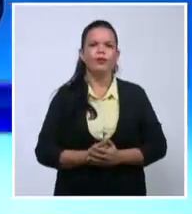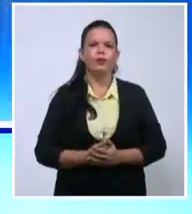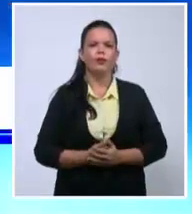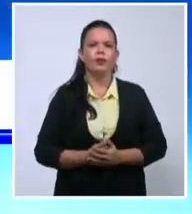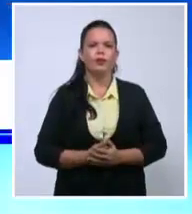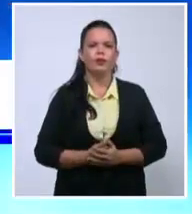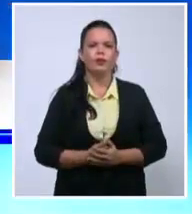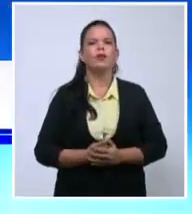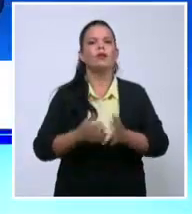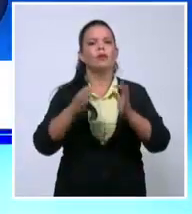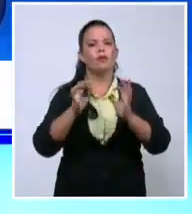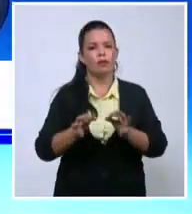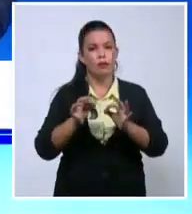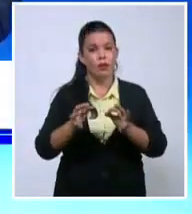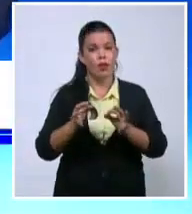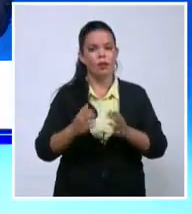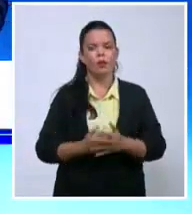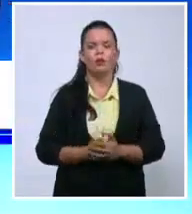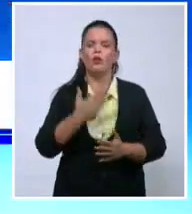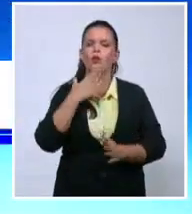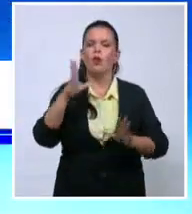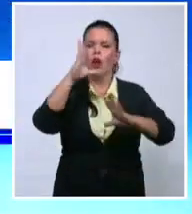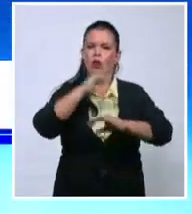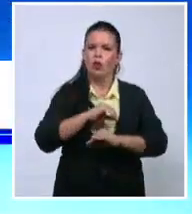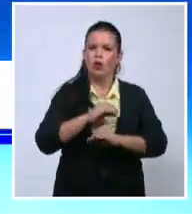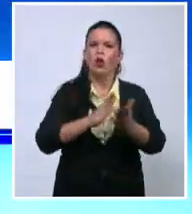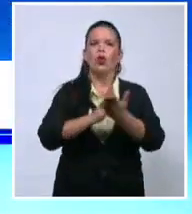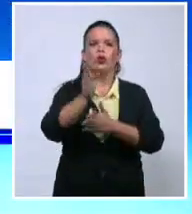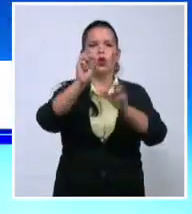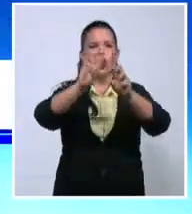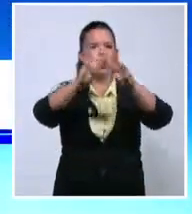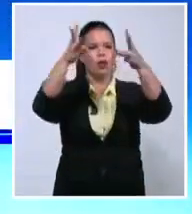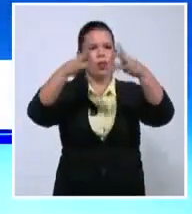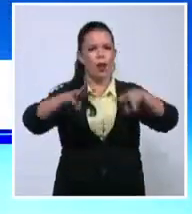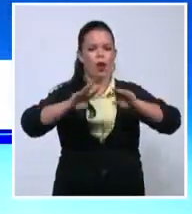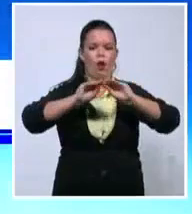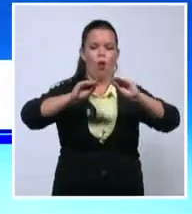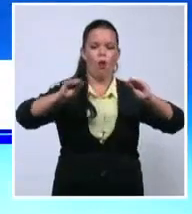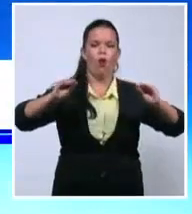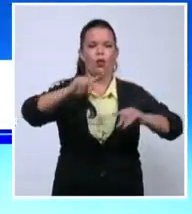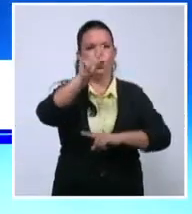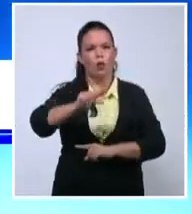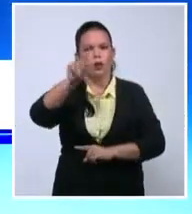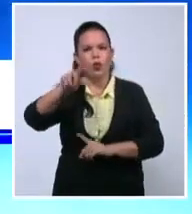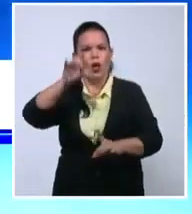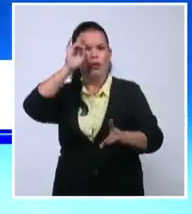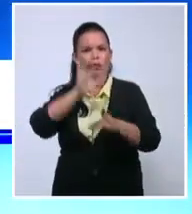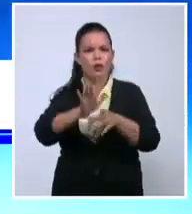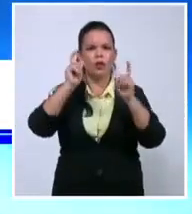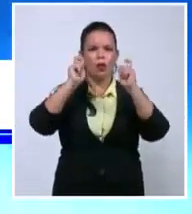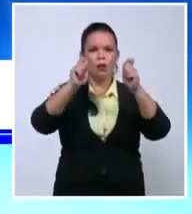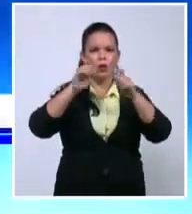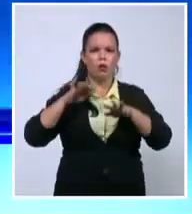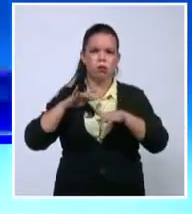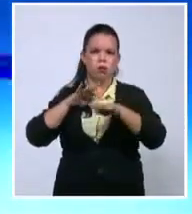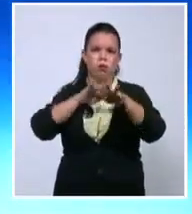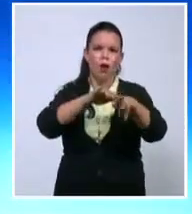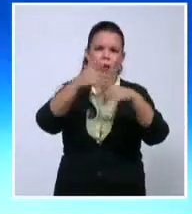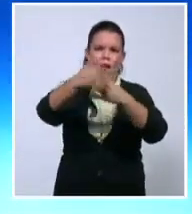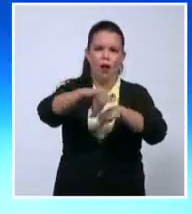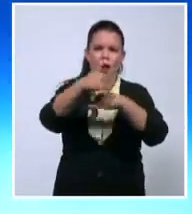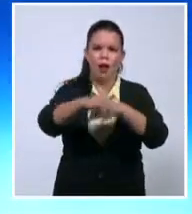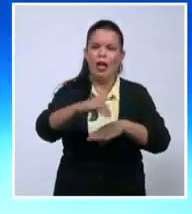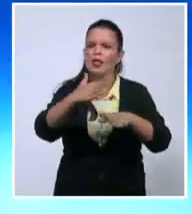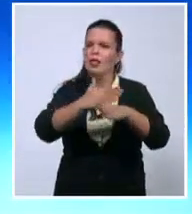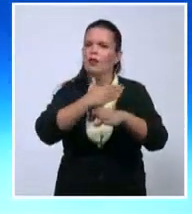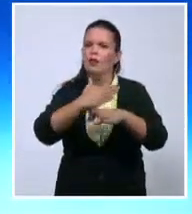Los llamados a salir a las calles no cesan. A través de las redes sociales se están publicando convocatorias para diferentes lugares y días que